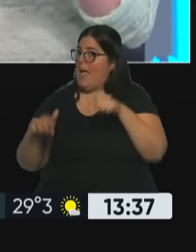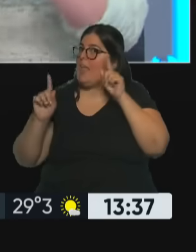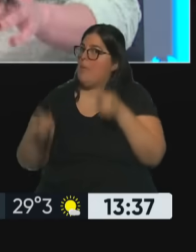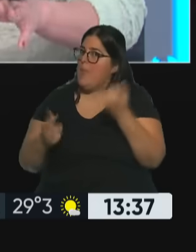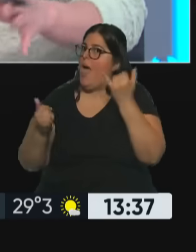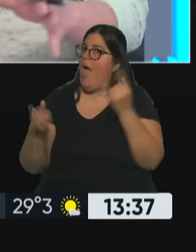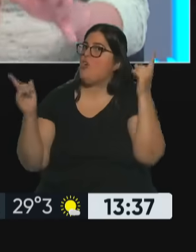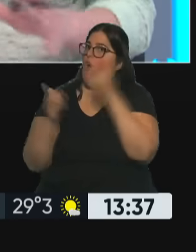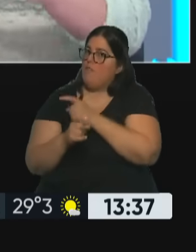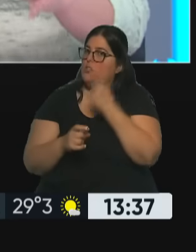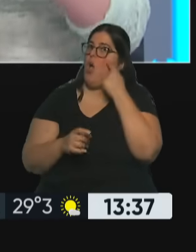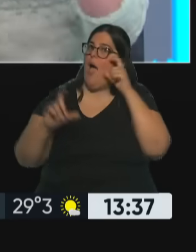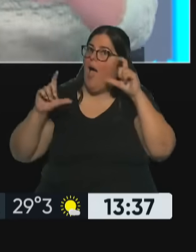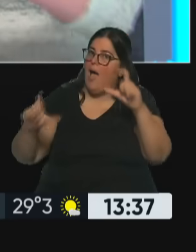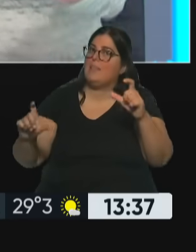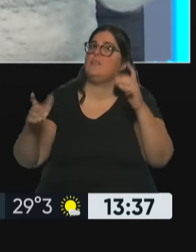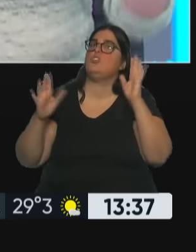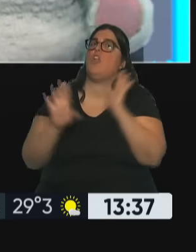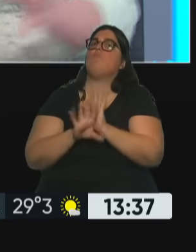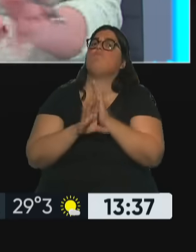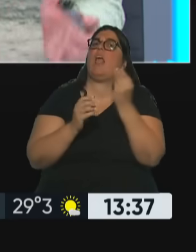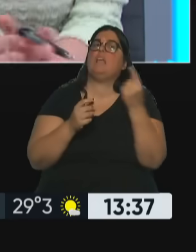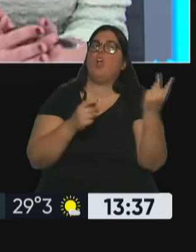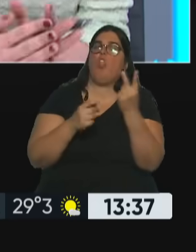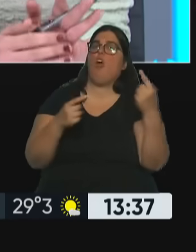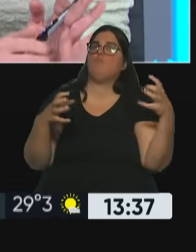también pasa, así que atención con lo que pueda significar en términos regionales, ¿no?